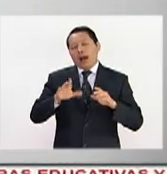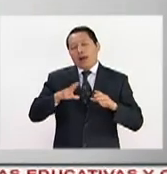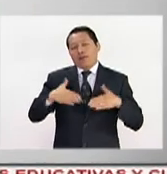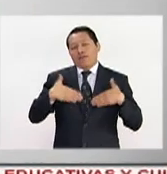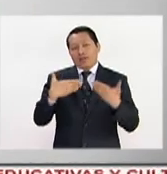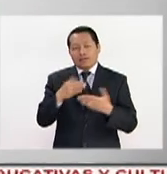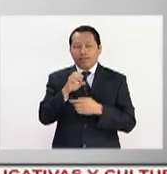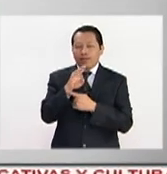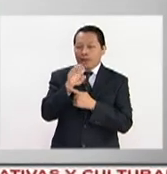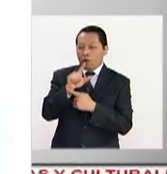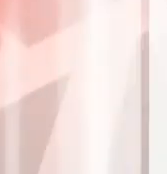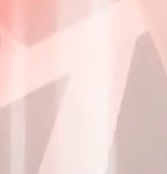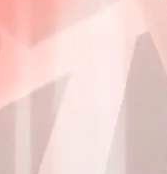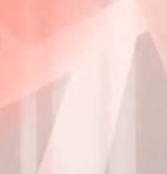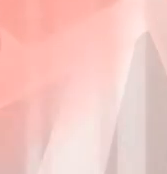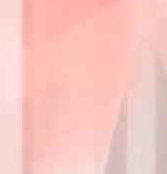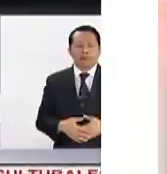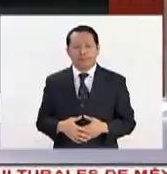Emanuel Morales.